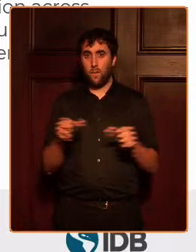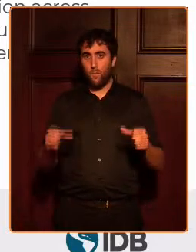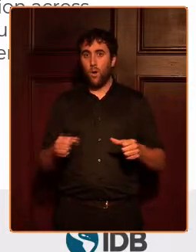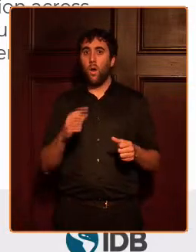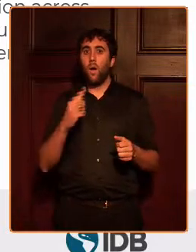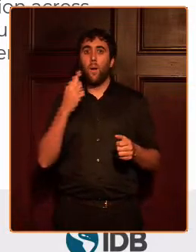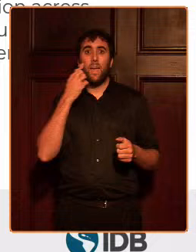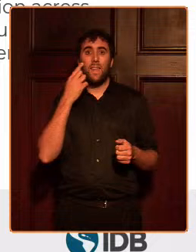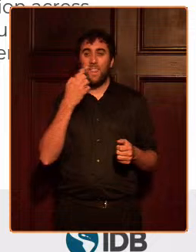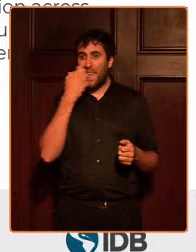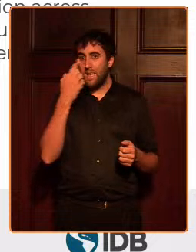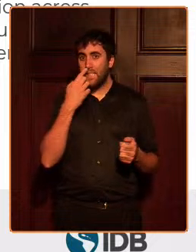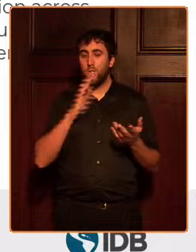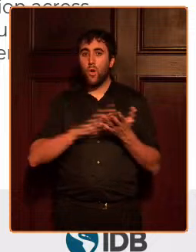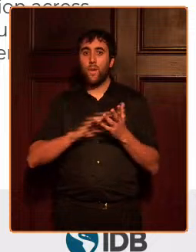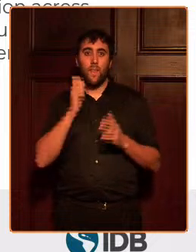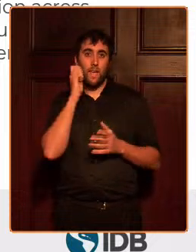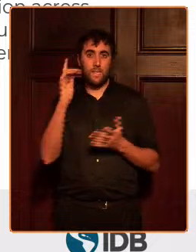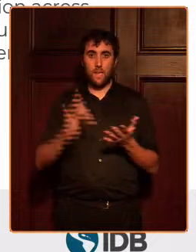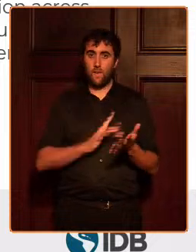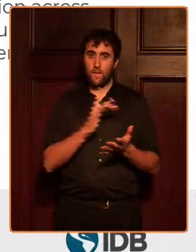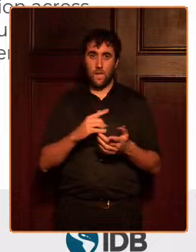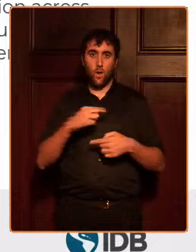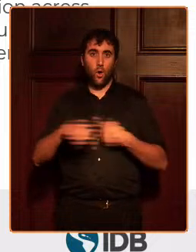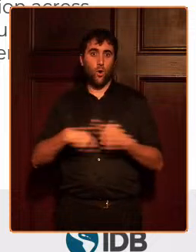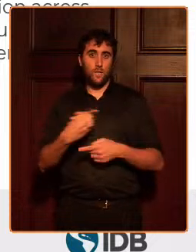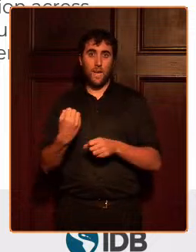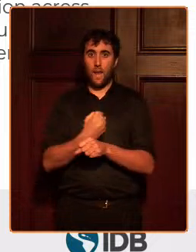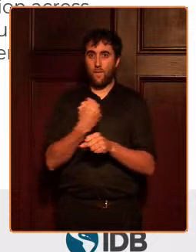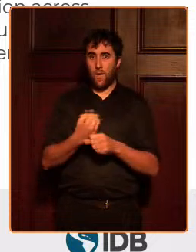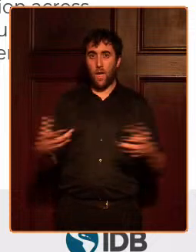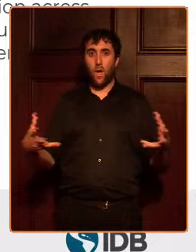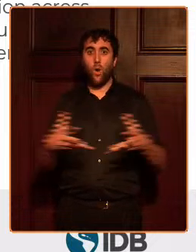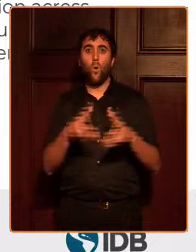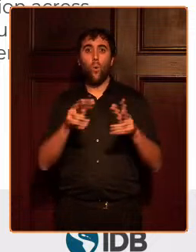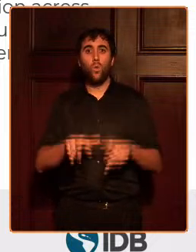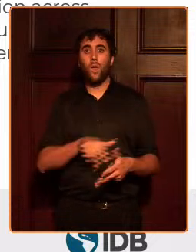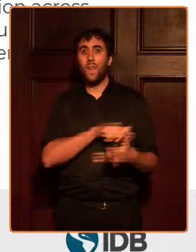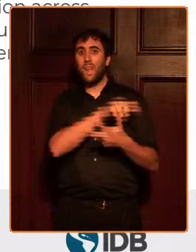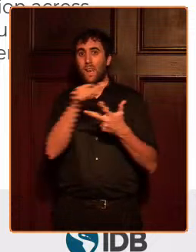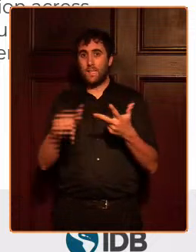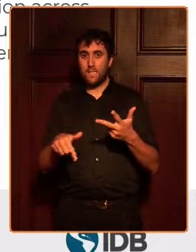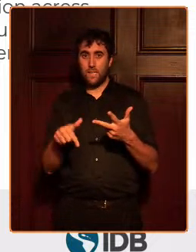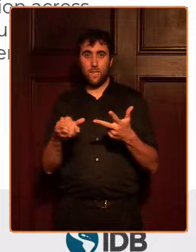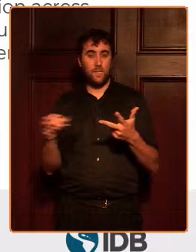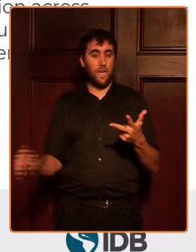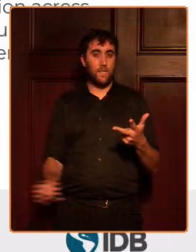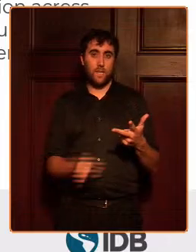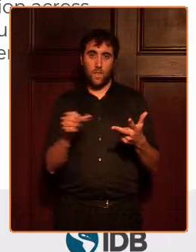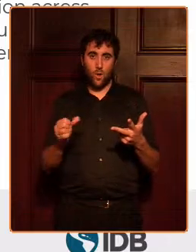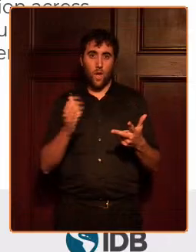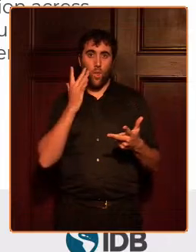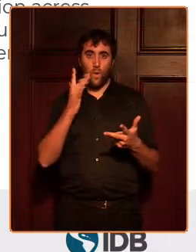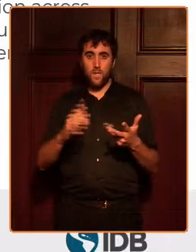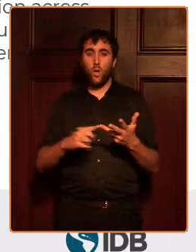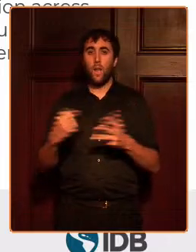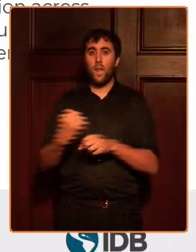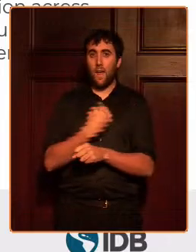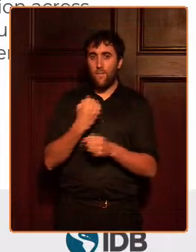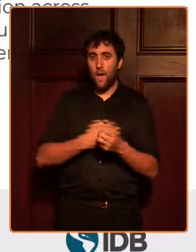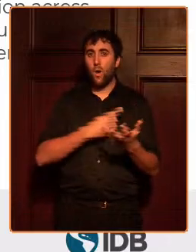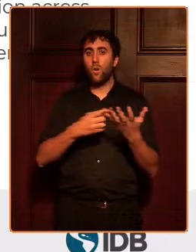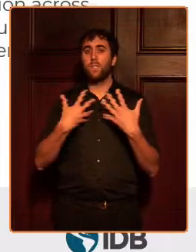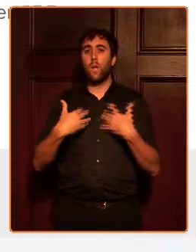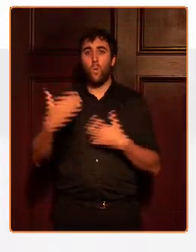inteligencia artificial generativa, en el que trabaja justamente sobre los tres pilares que hemos conversado hoy: educación, empleo y